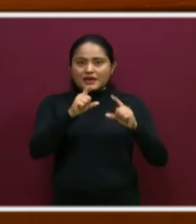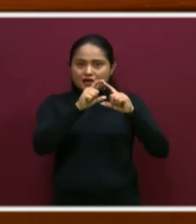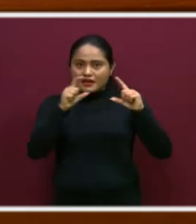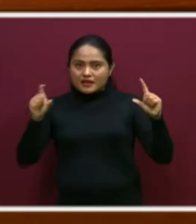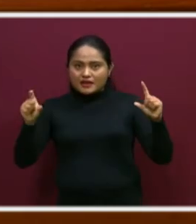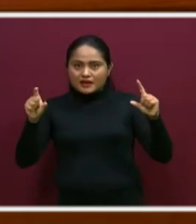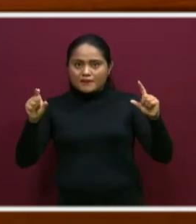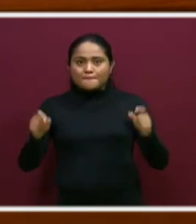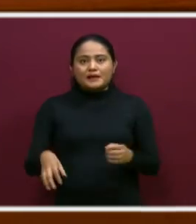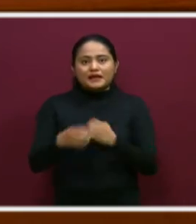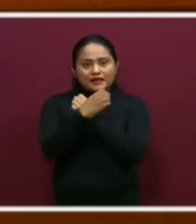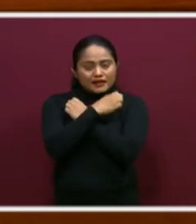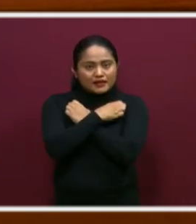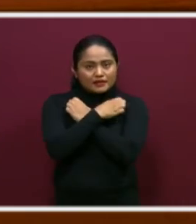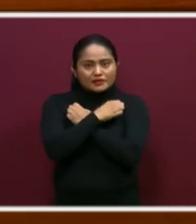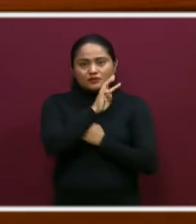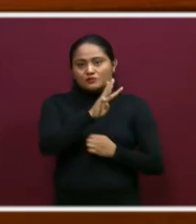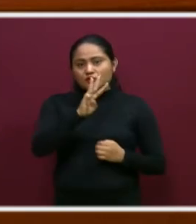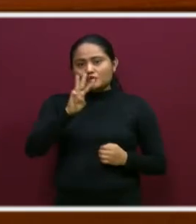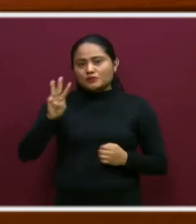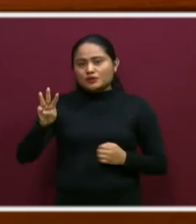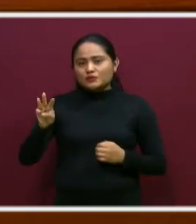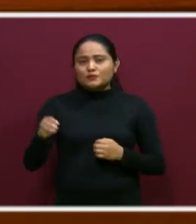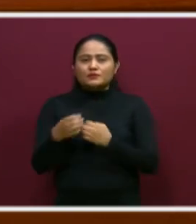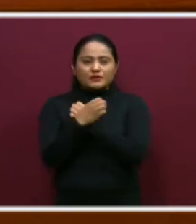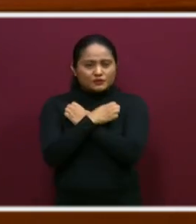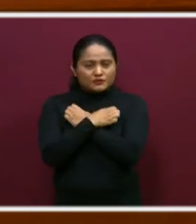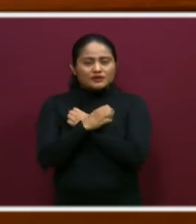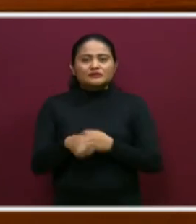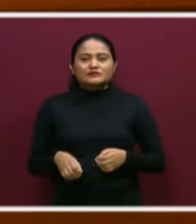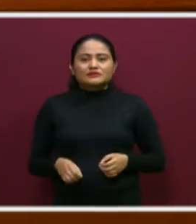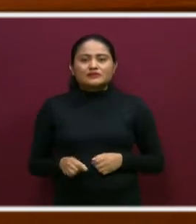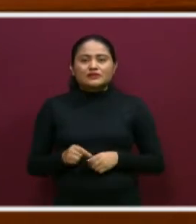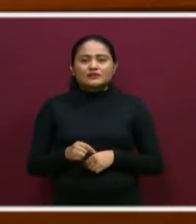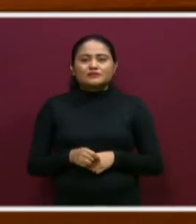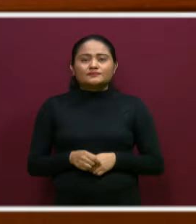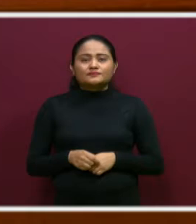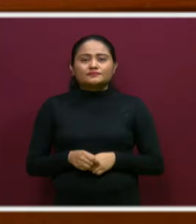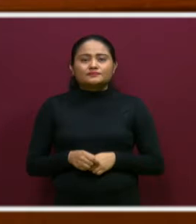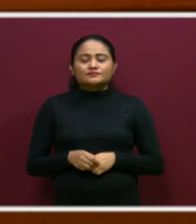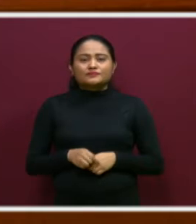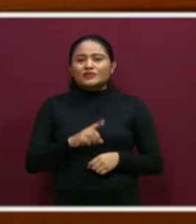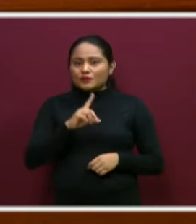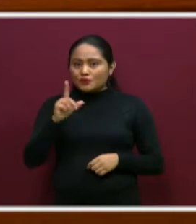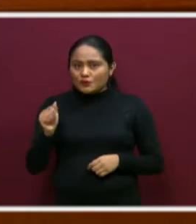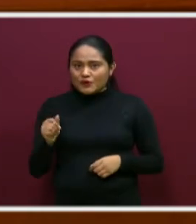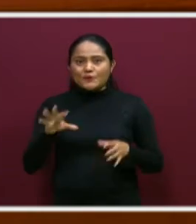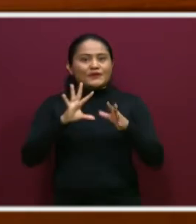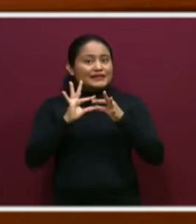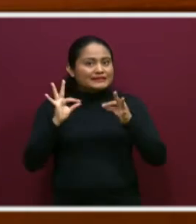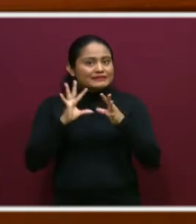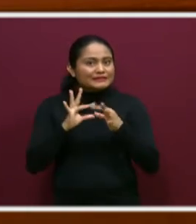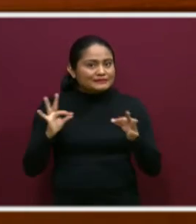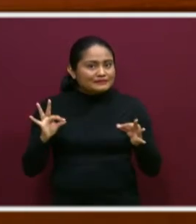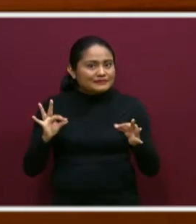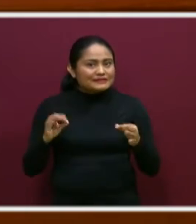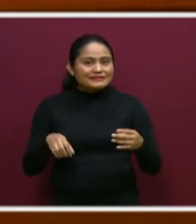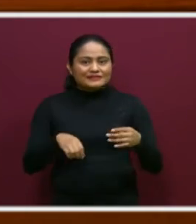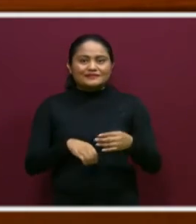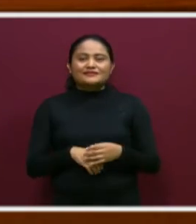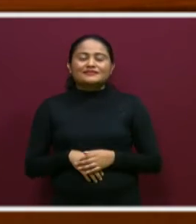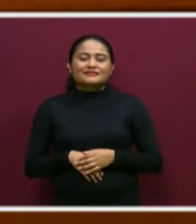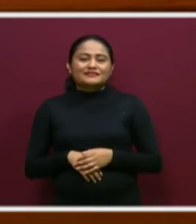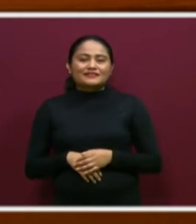talleres que hemos mencionado y con un momentito más estaremos comentando y haciendo una descripción para animar a la